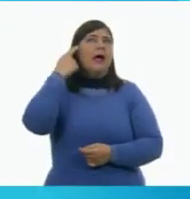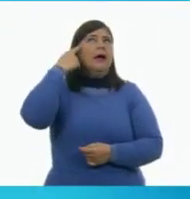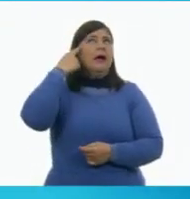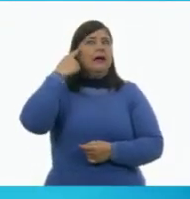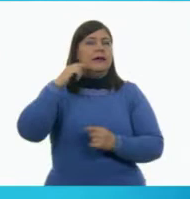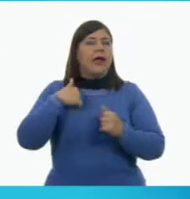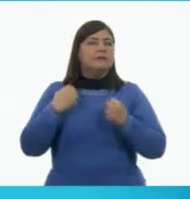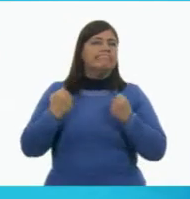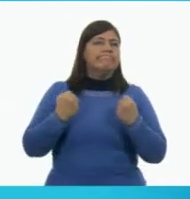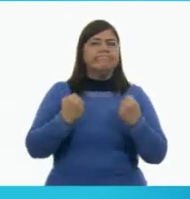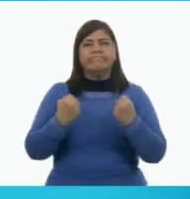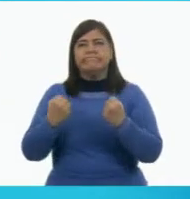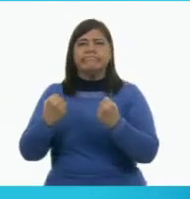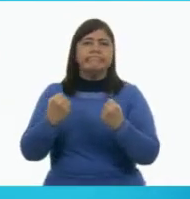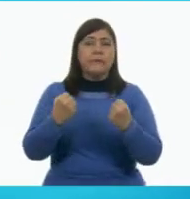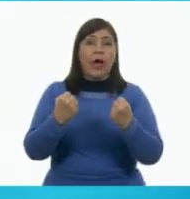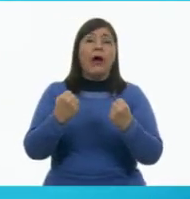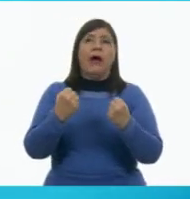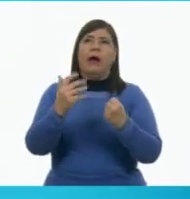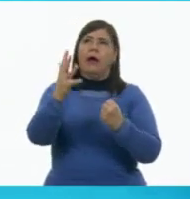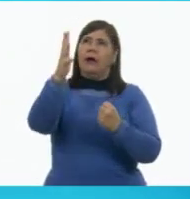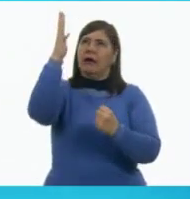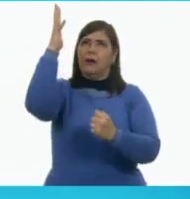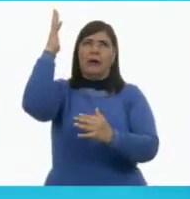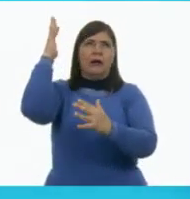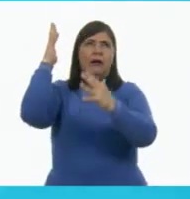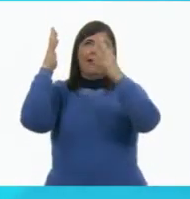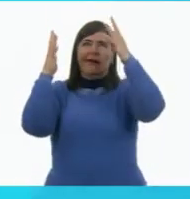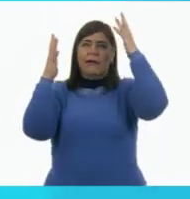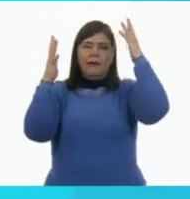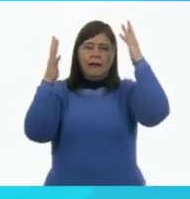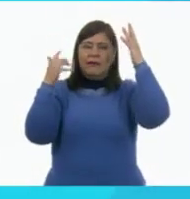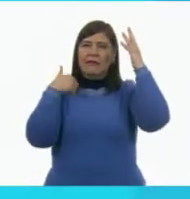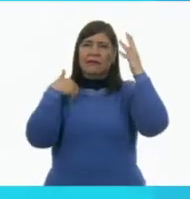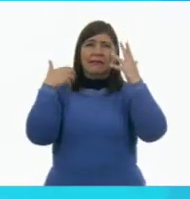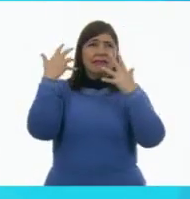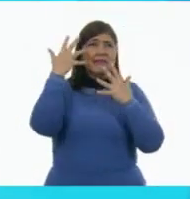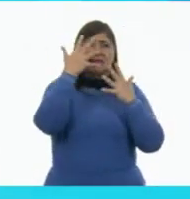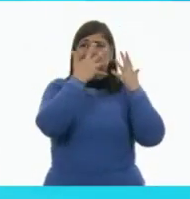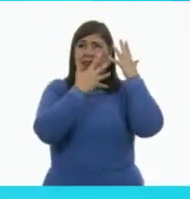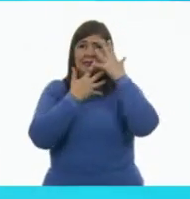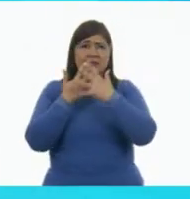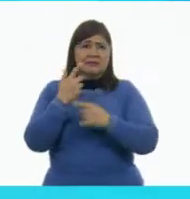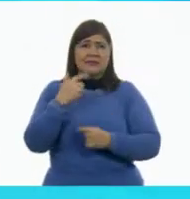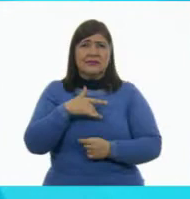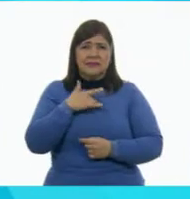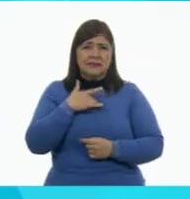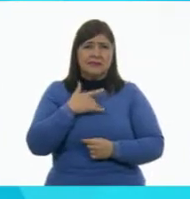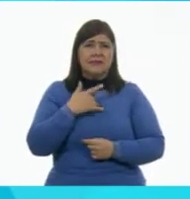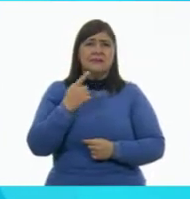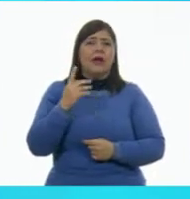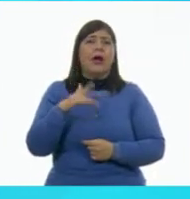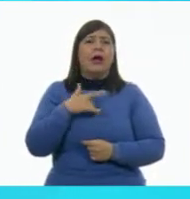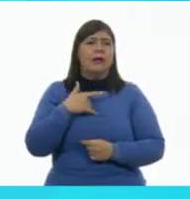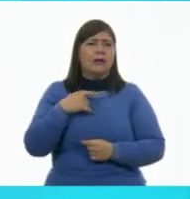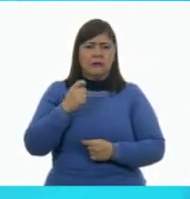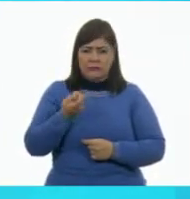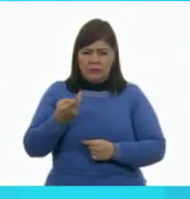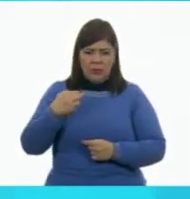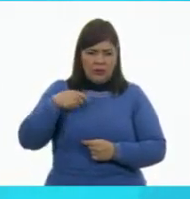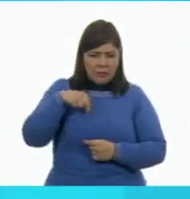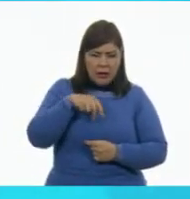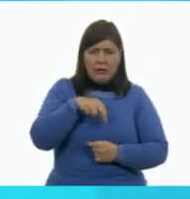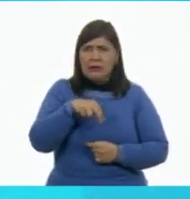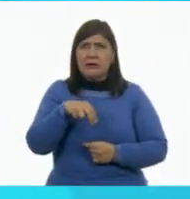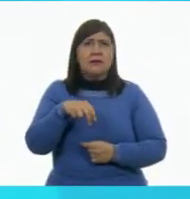un lugar, un bosque, y estás perdido. ¿Cómo caminarías en ese bosque en donde no sabes para